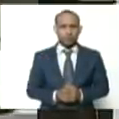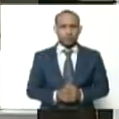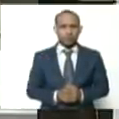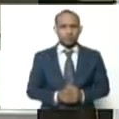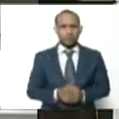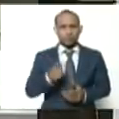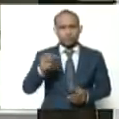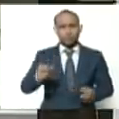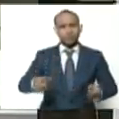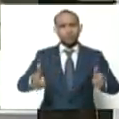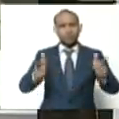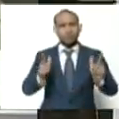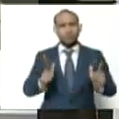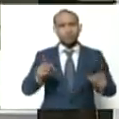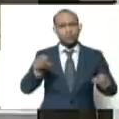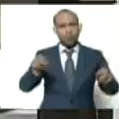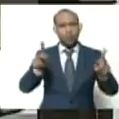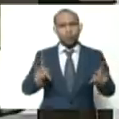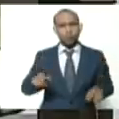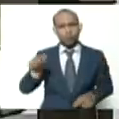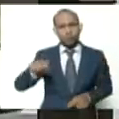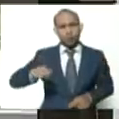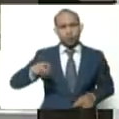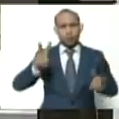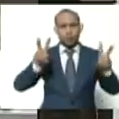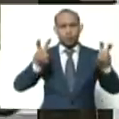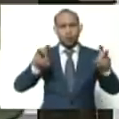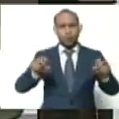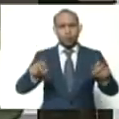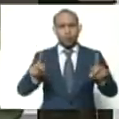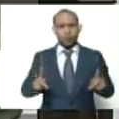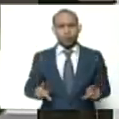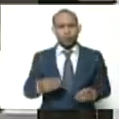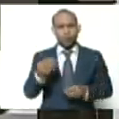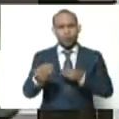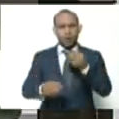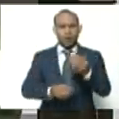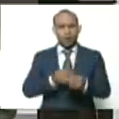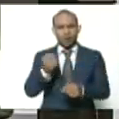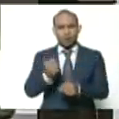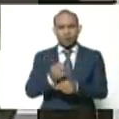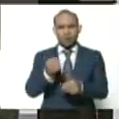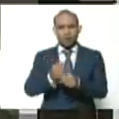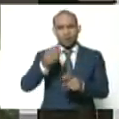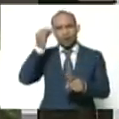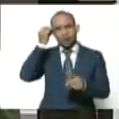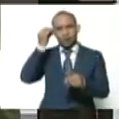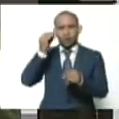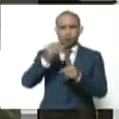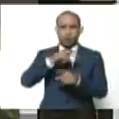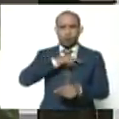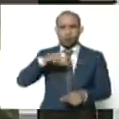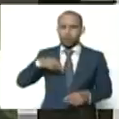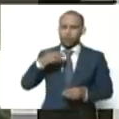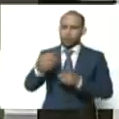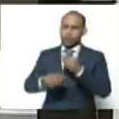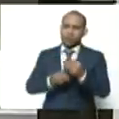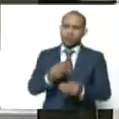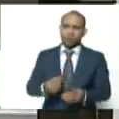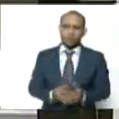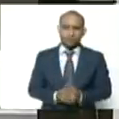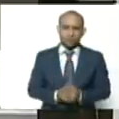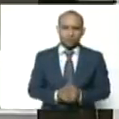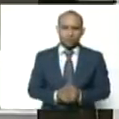Es la oportunidad, nueva oportunidad, para hacer realidad los objetivos que nos hemos planteado.